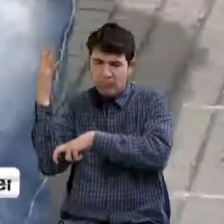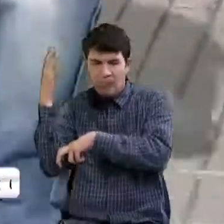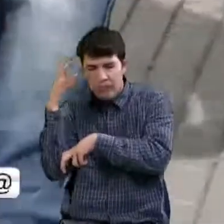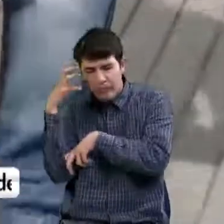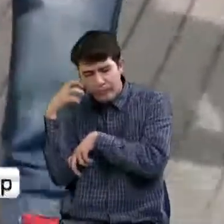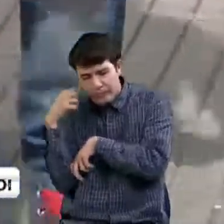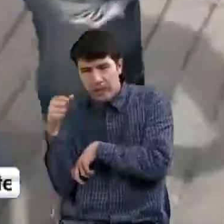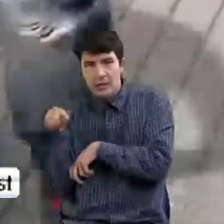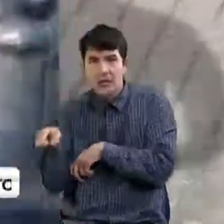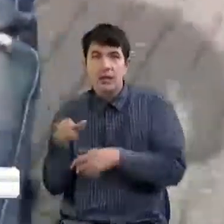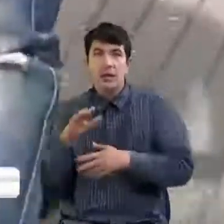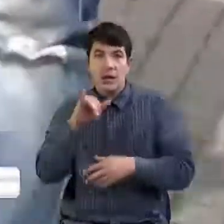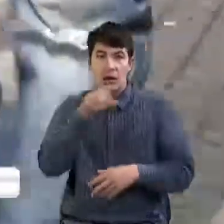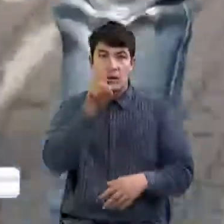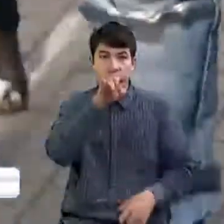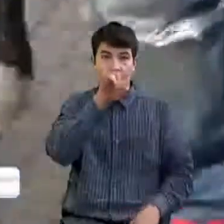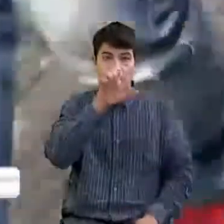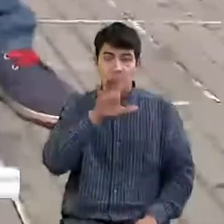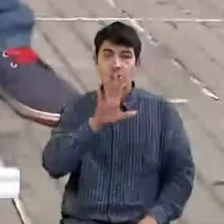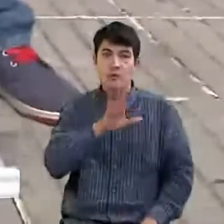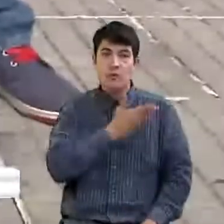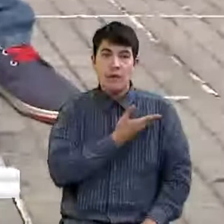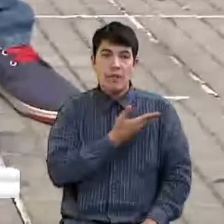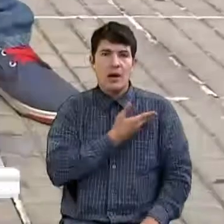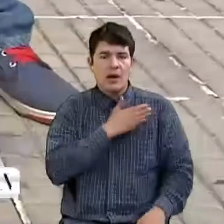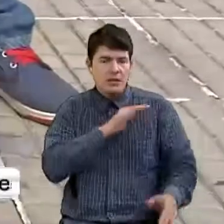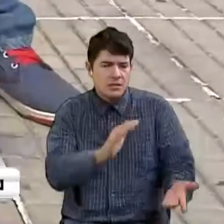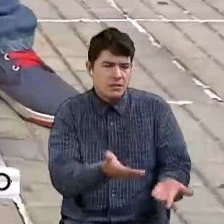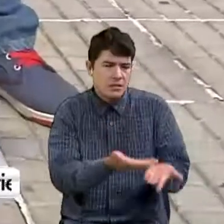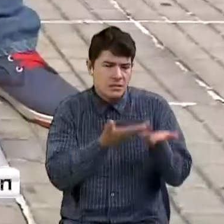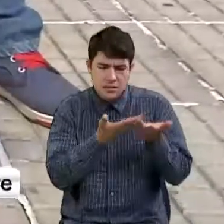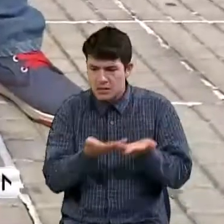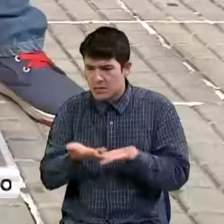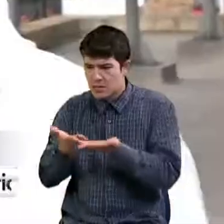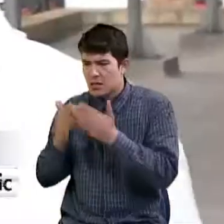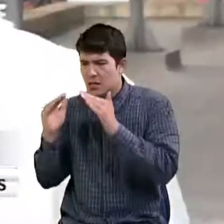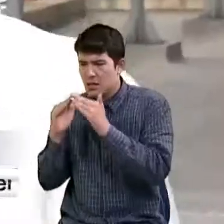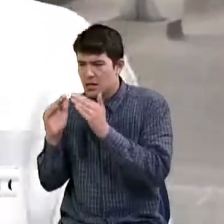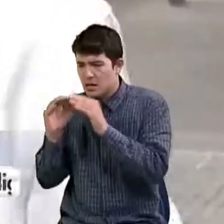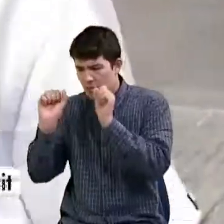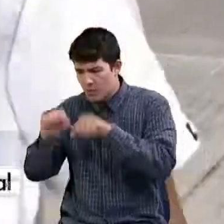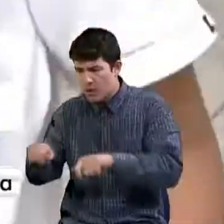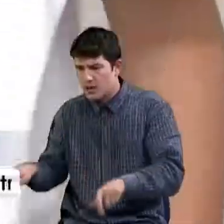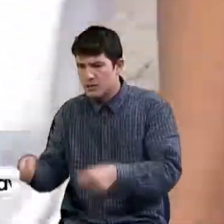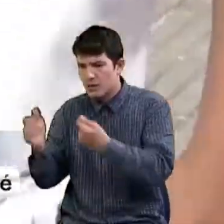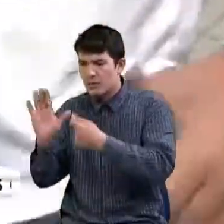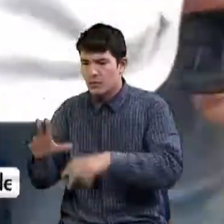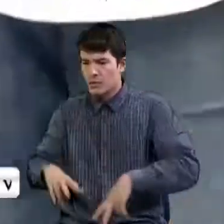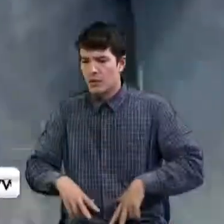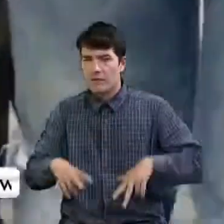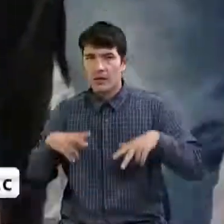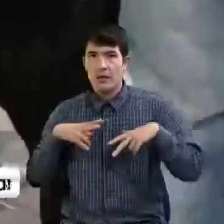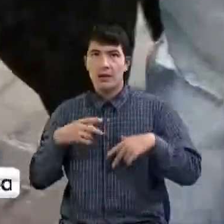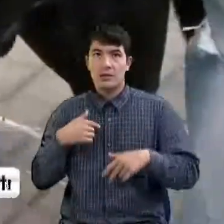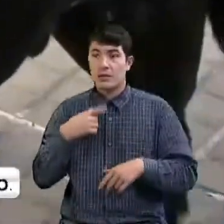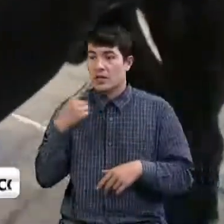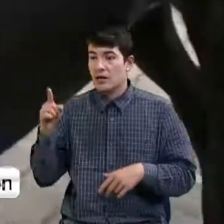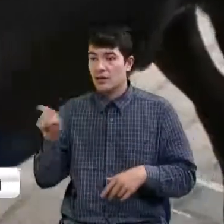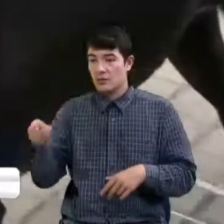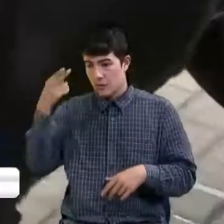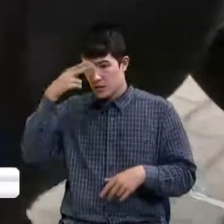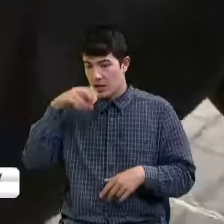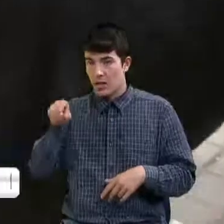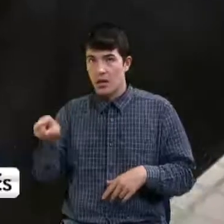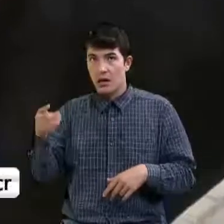lastimadito. Josué y su mamá lo rescataron del lodo y lograron salvarle la vida. Yo a él le digo hijo y él me